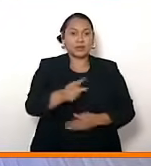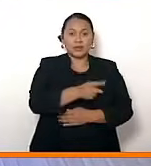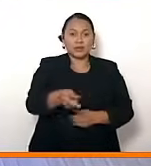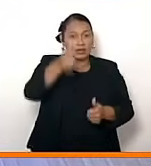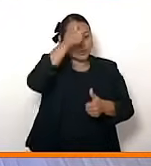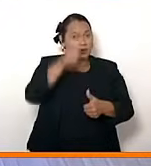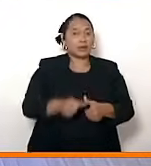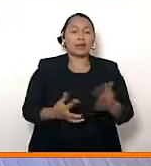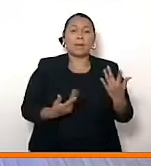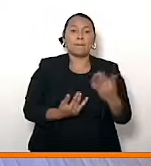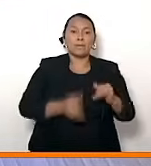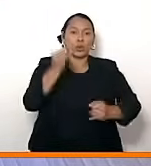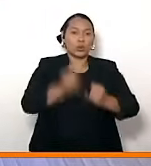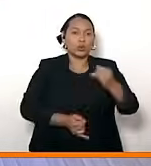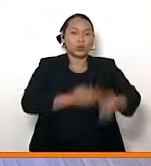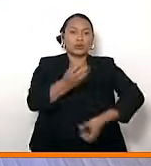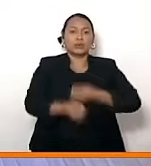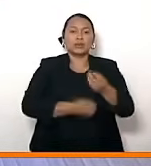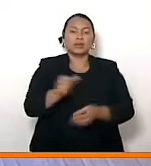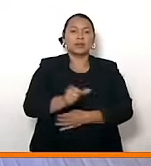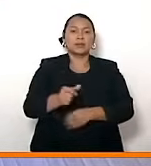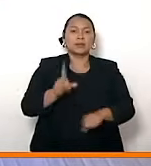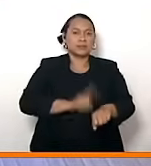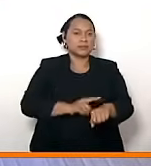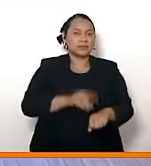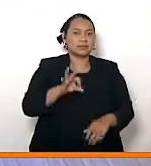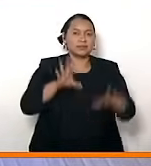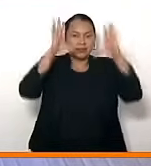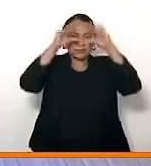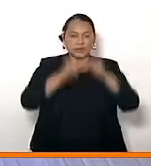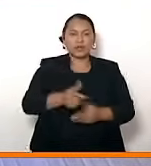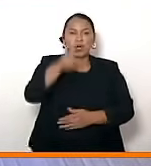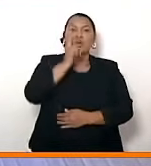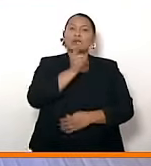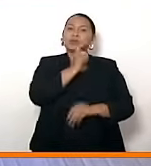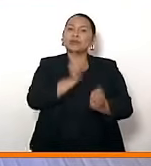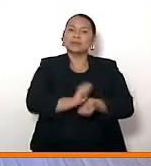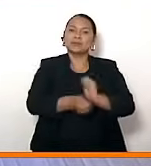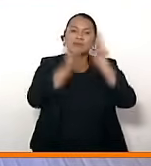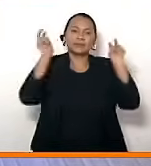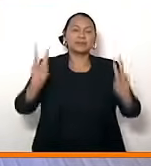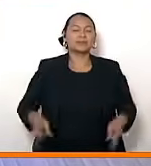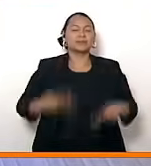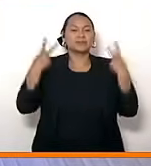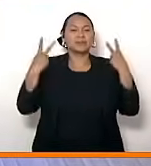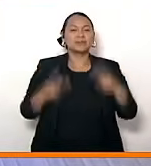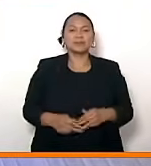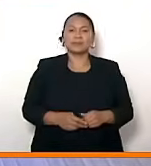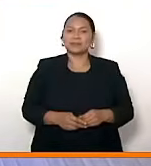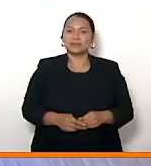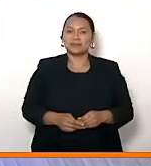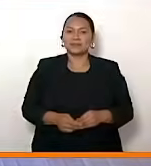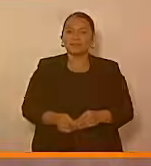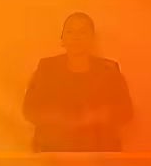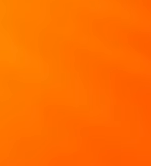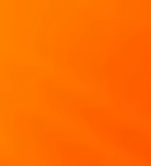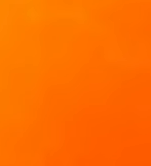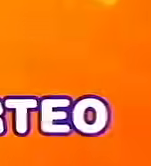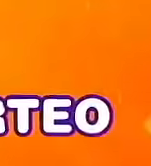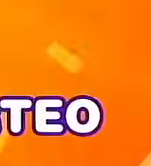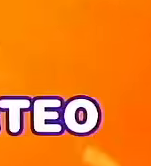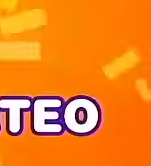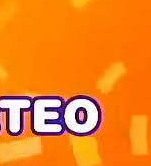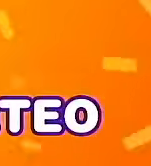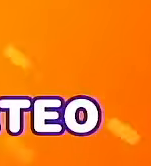que te esperamos en nuestro último sorteo del día en punto de las 9. Loto, te cambia la vida. ¡Ay, qué